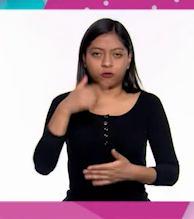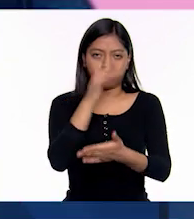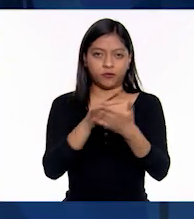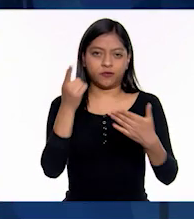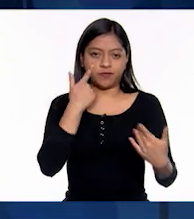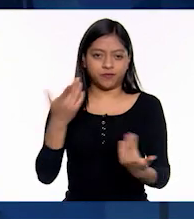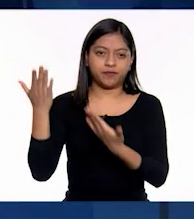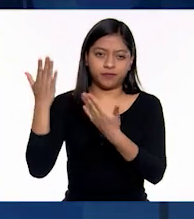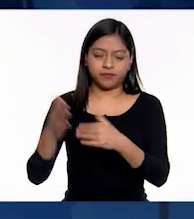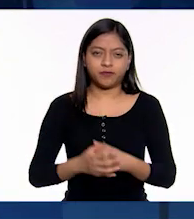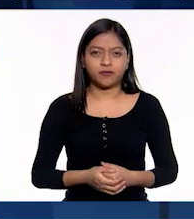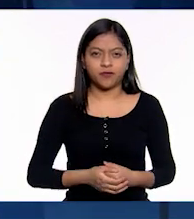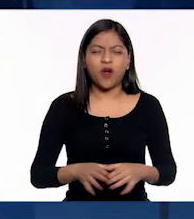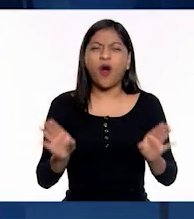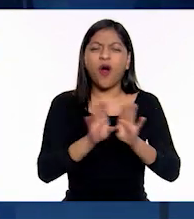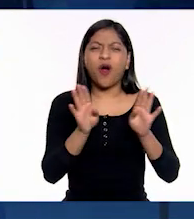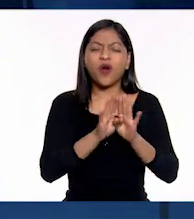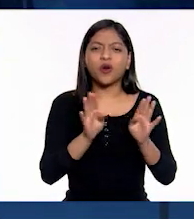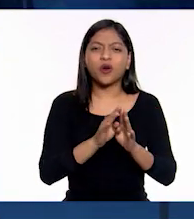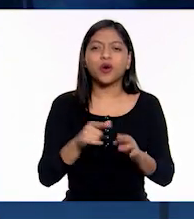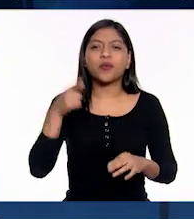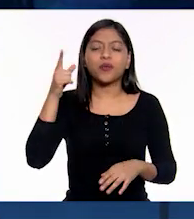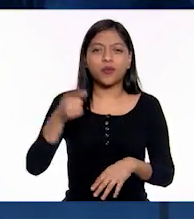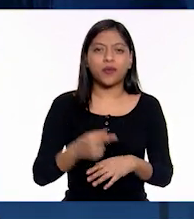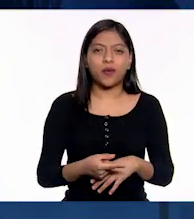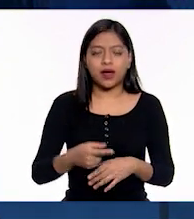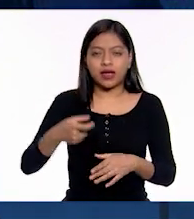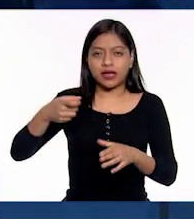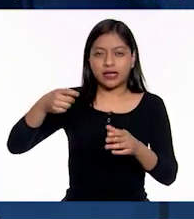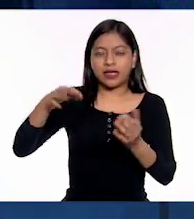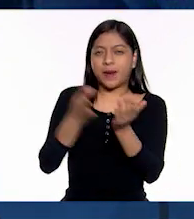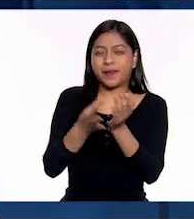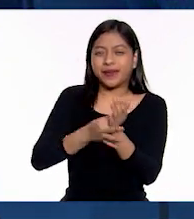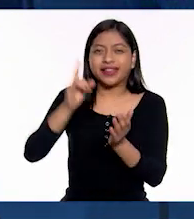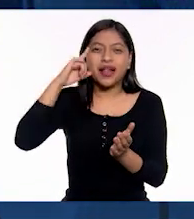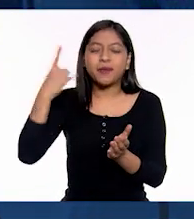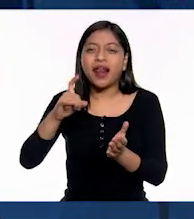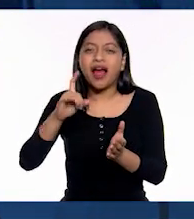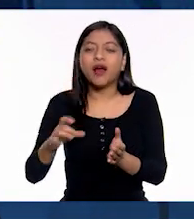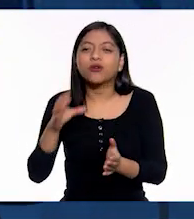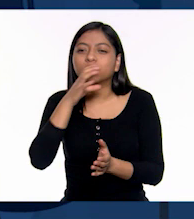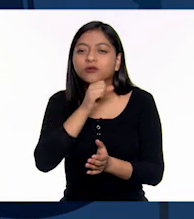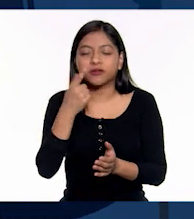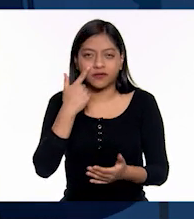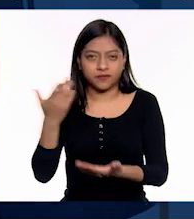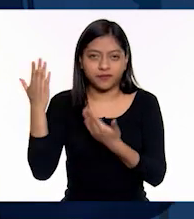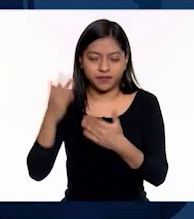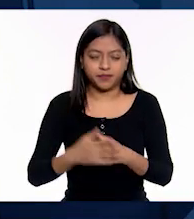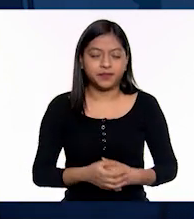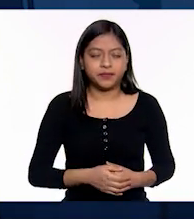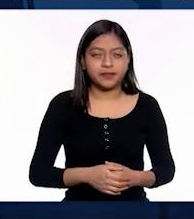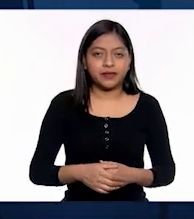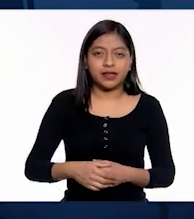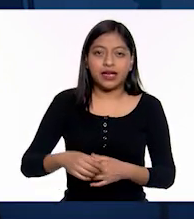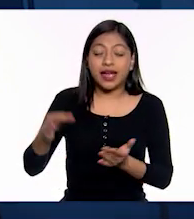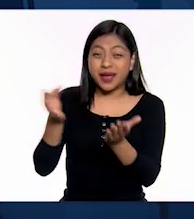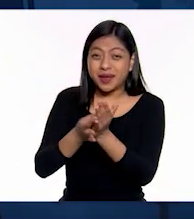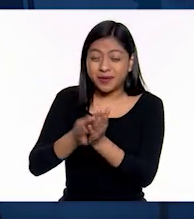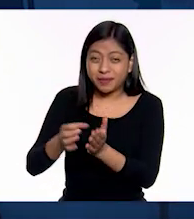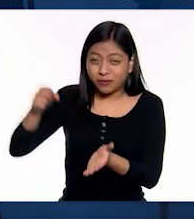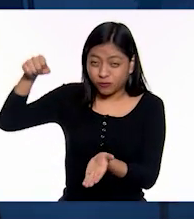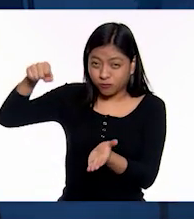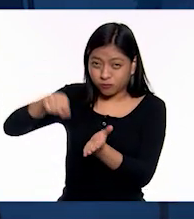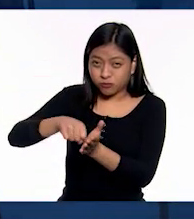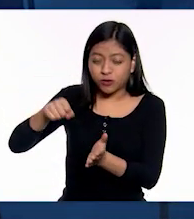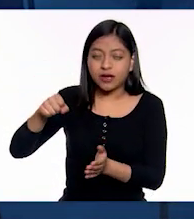así. ¿Cómo funciona una resistencia calentadora? Las resistencias calentadoras convierten energía eléctrica en